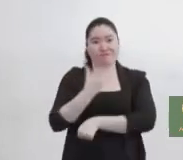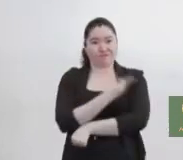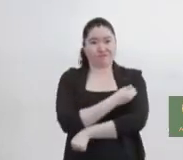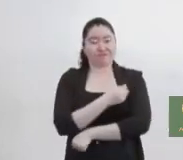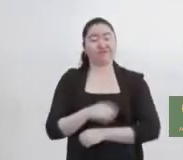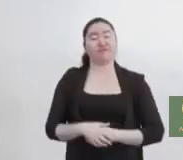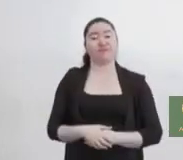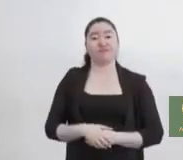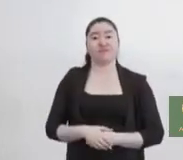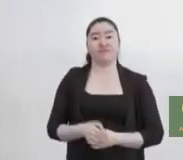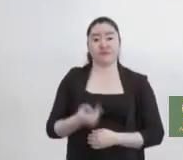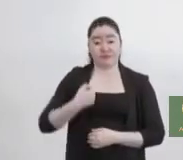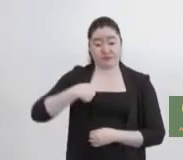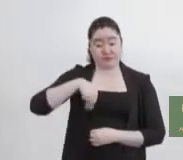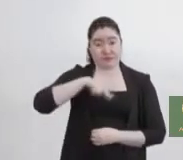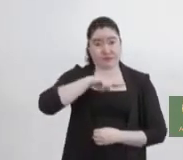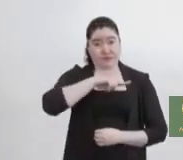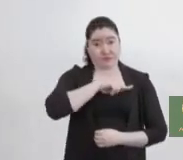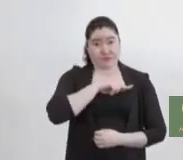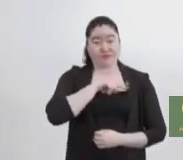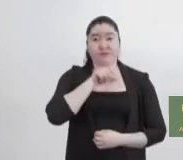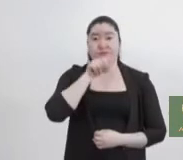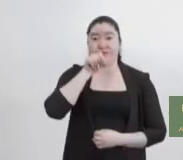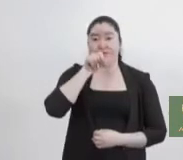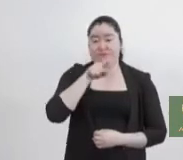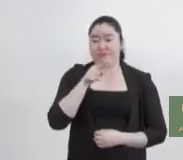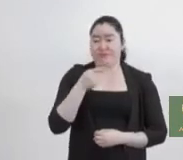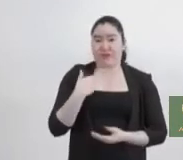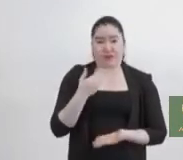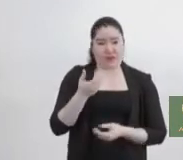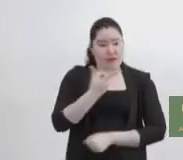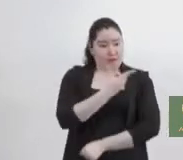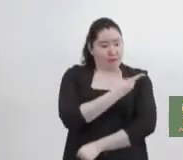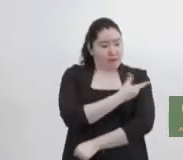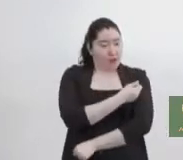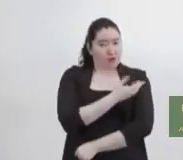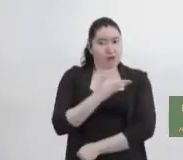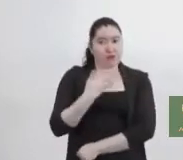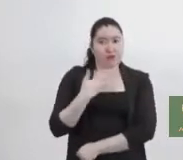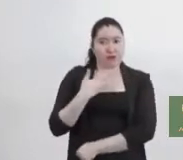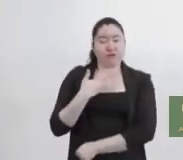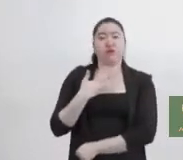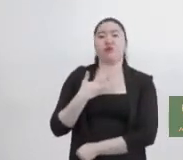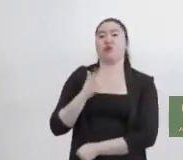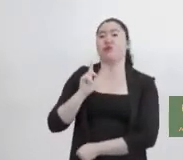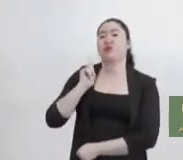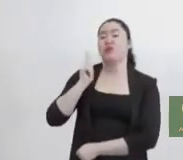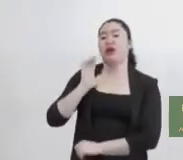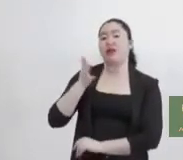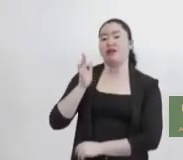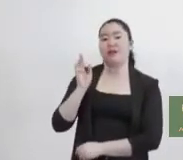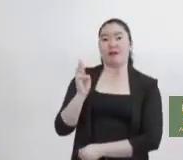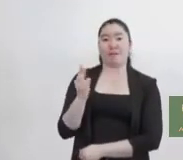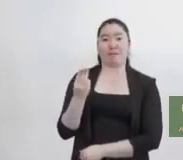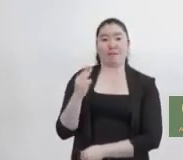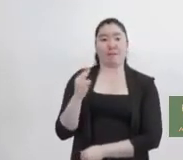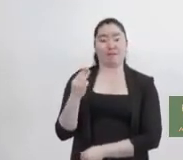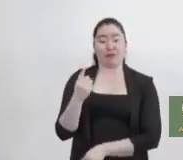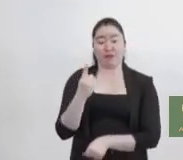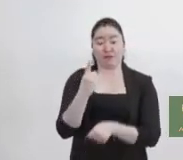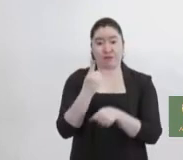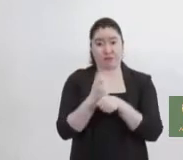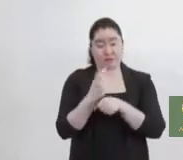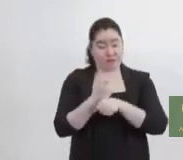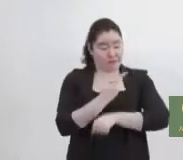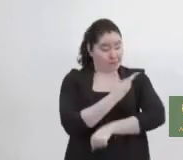nosotros idealmente, si es que están disponibles las vacunas, pues esperaríamos que en mayo pudiéramos vacunar de primera dosis